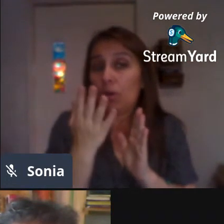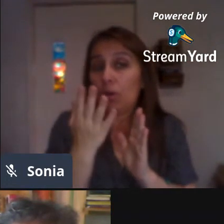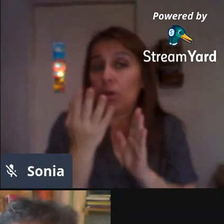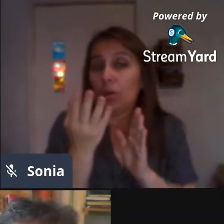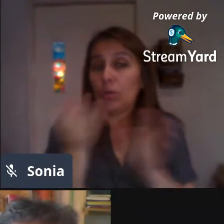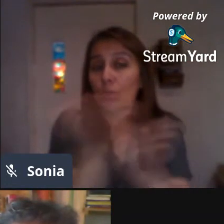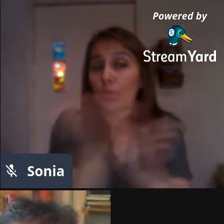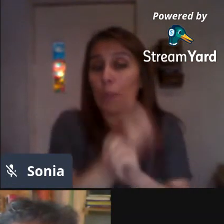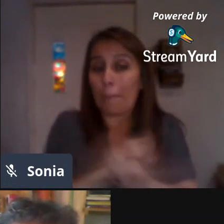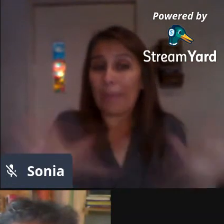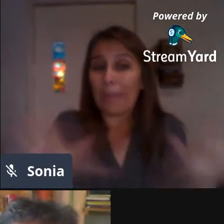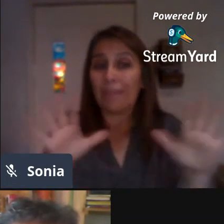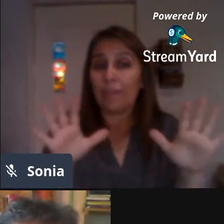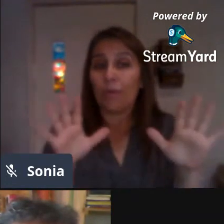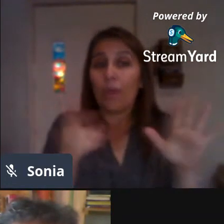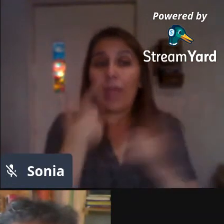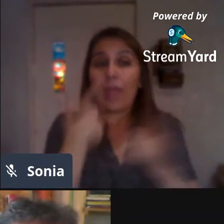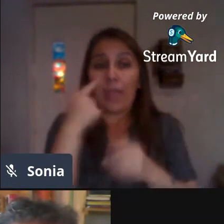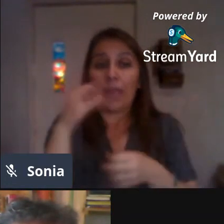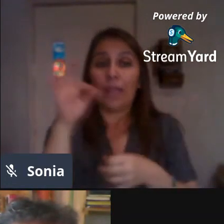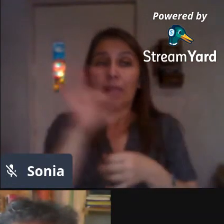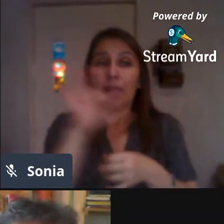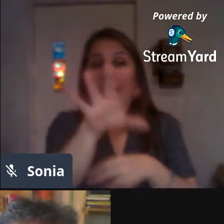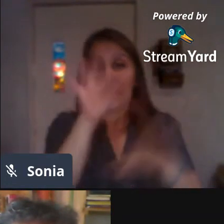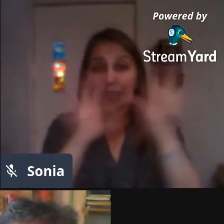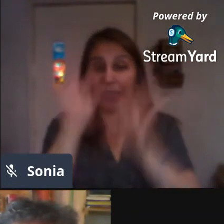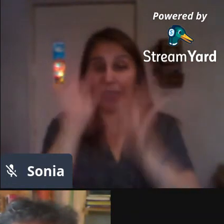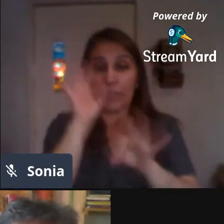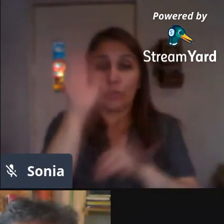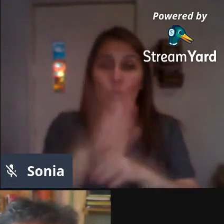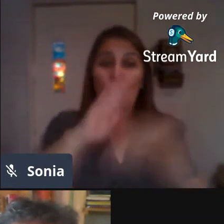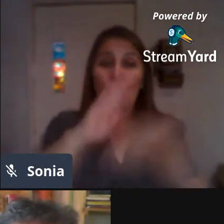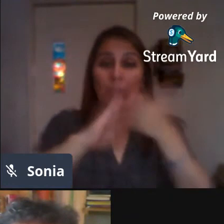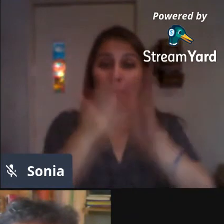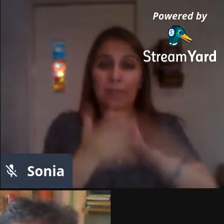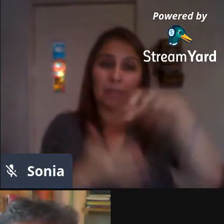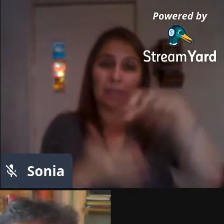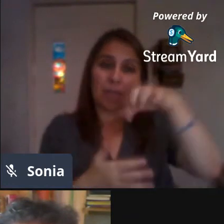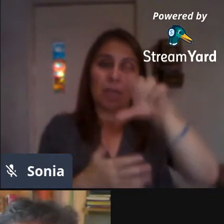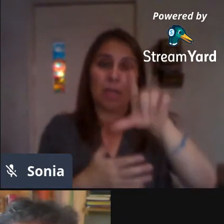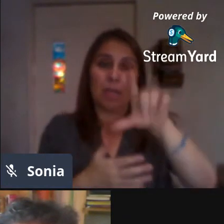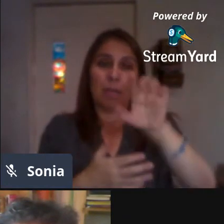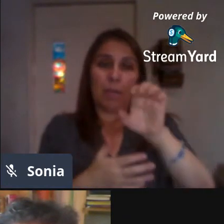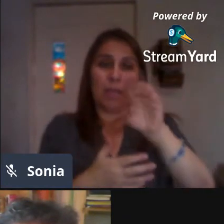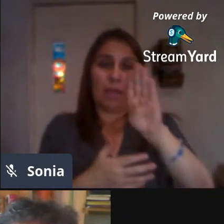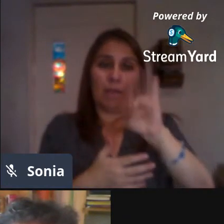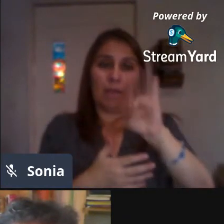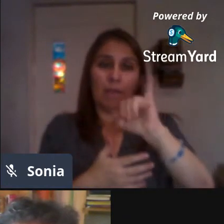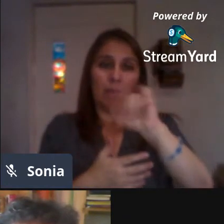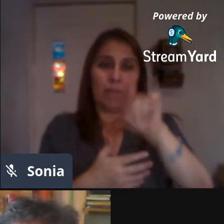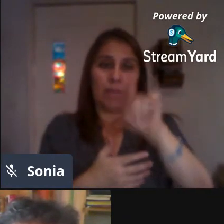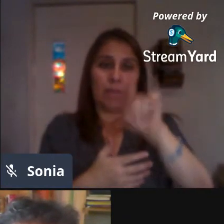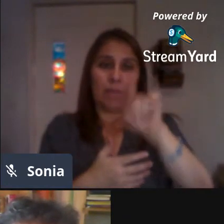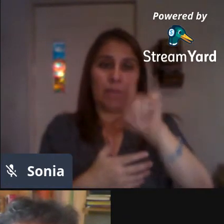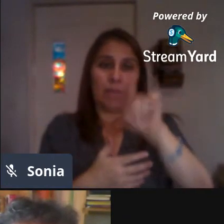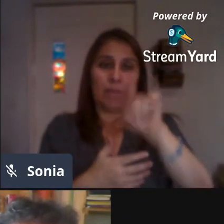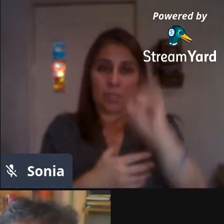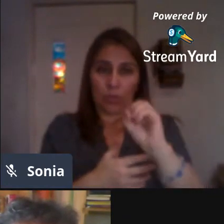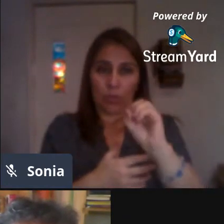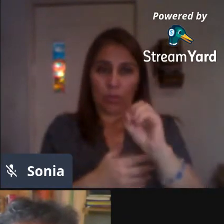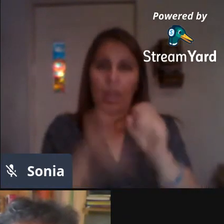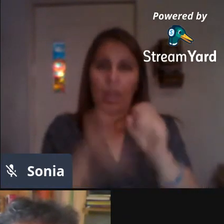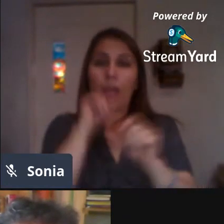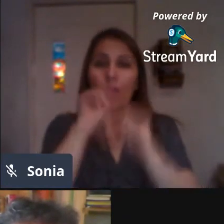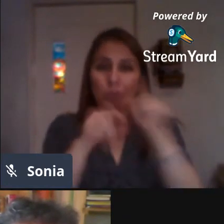paz y entonces yo decía que lo que deja escuchar este libro que bien podríamos decir eso pero le sólo hubiera podido